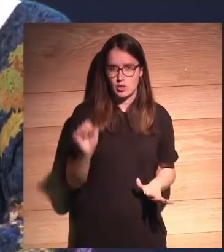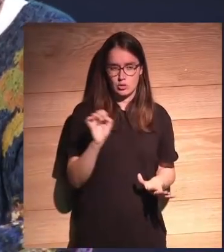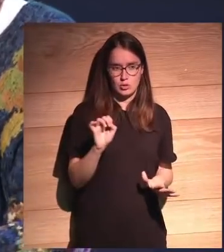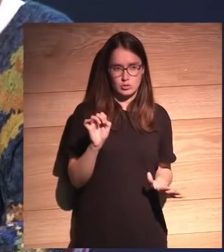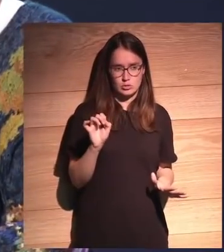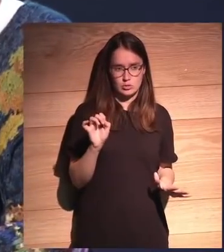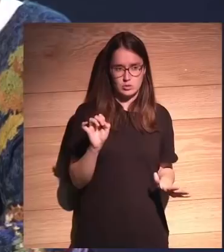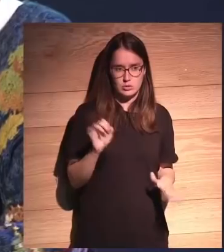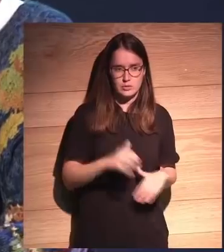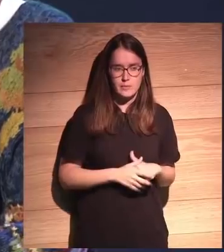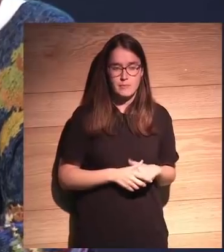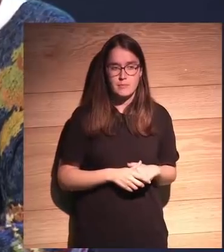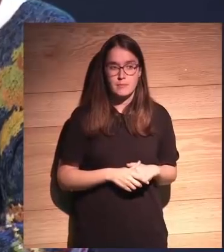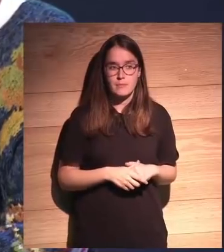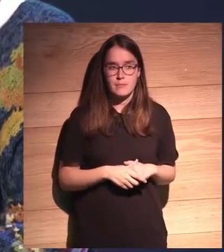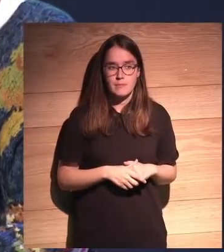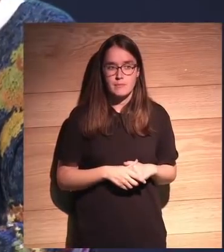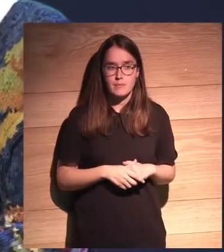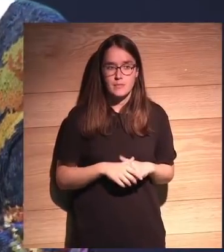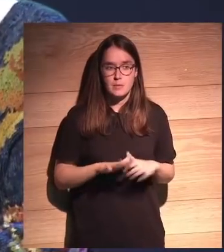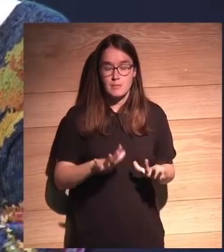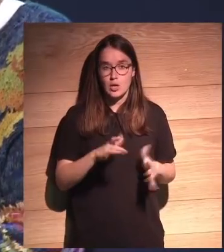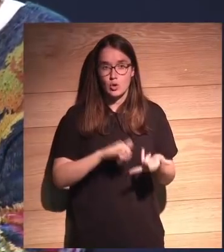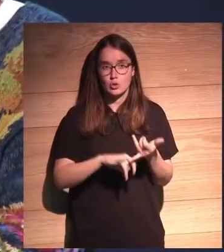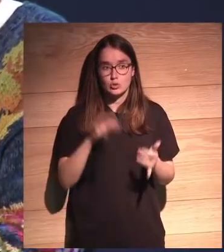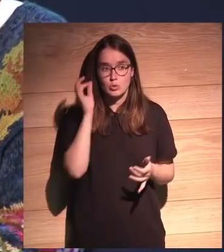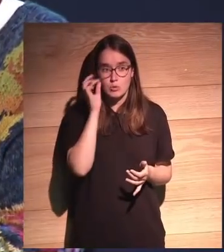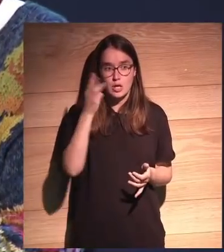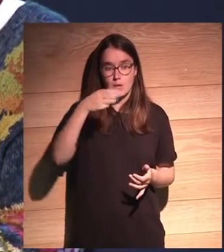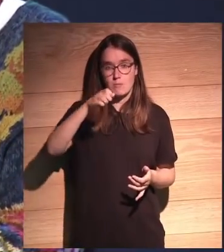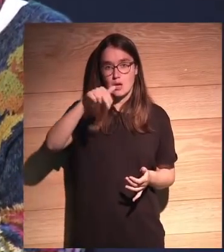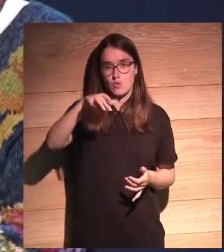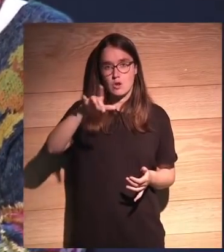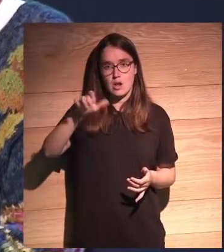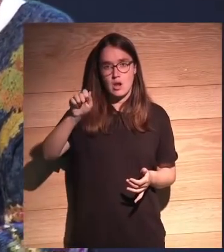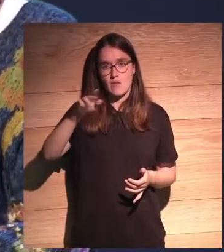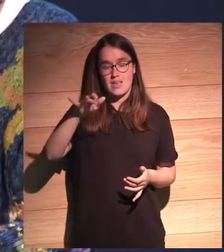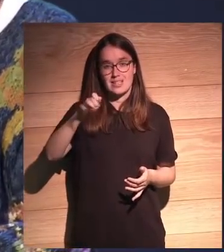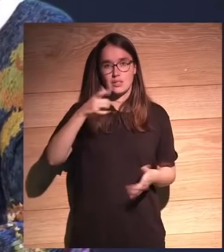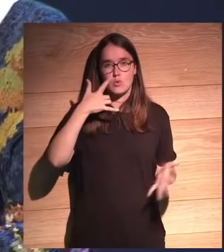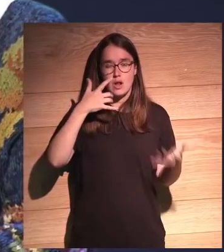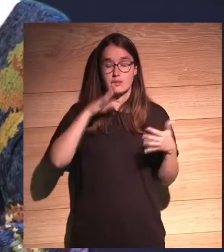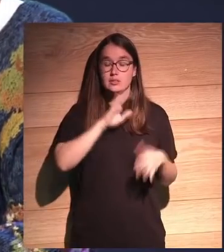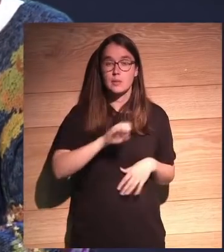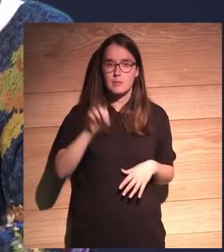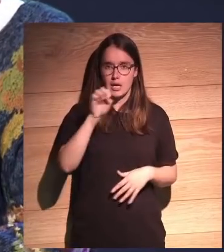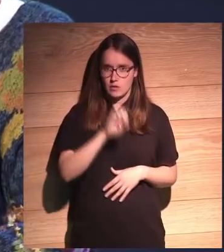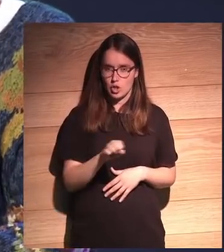lo he admirado toda la vida. Claro, claro. Pero su mujer, Manuela Ballester, era una artista